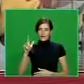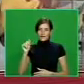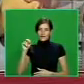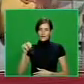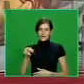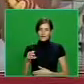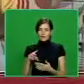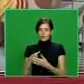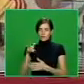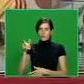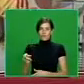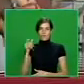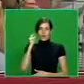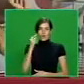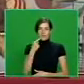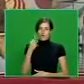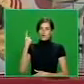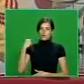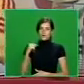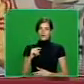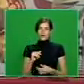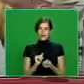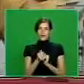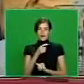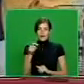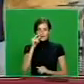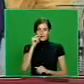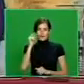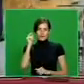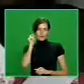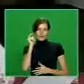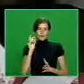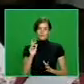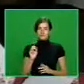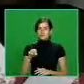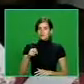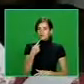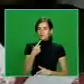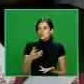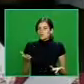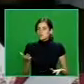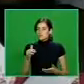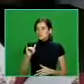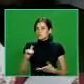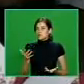mujer porque dijo ayer atletas y atletas Bueno lo dijo y